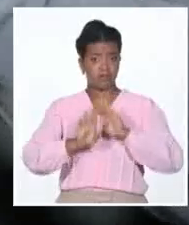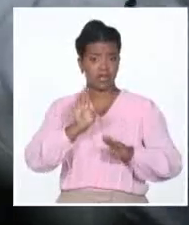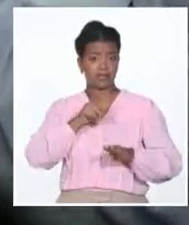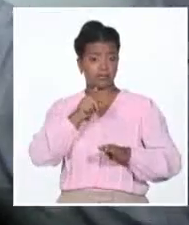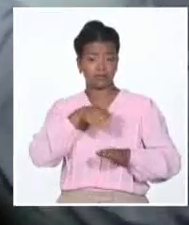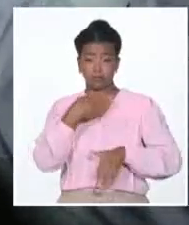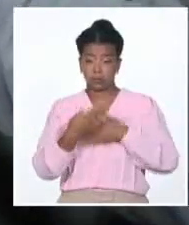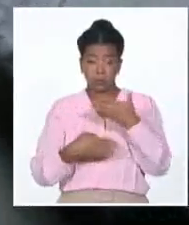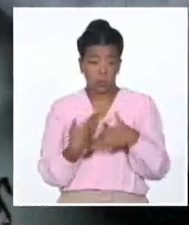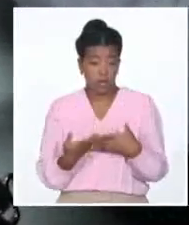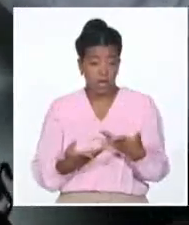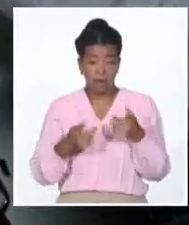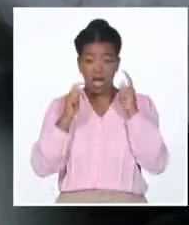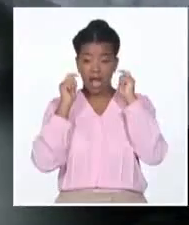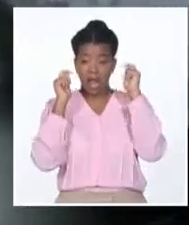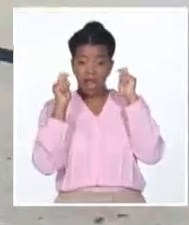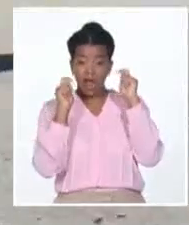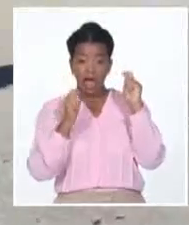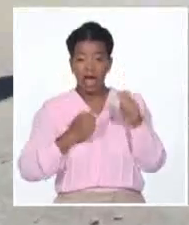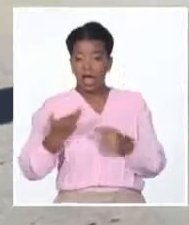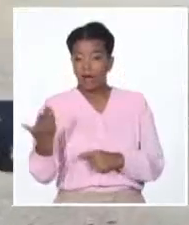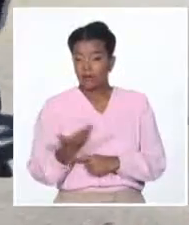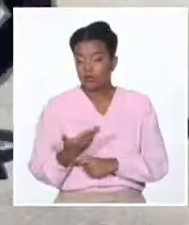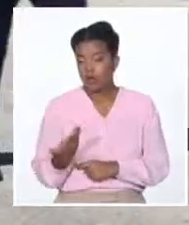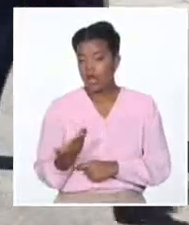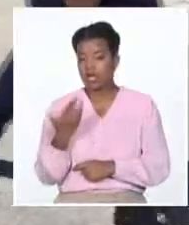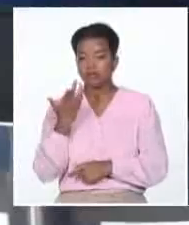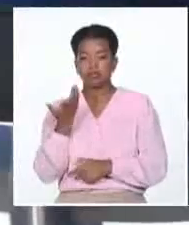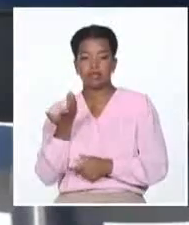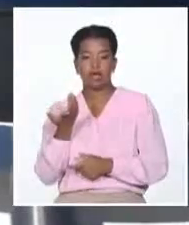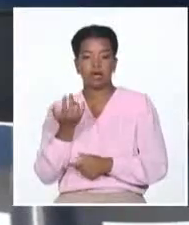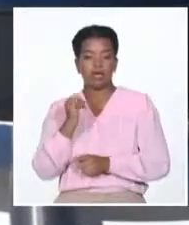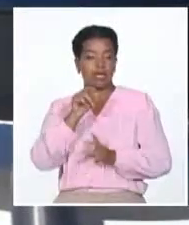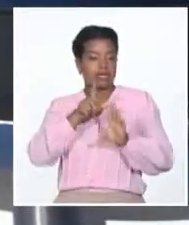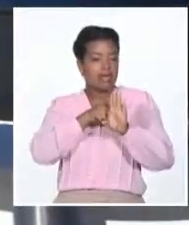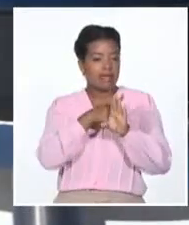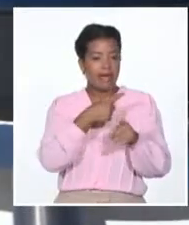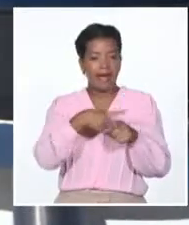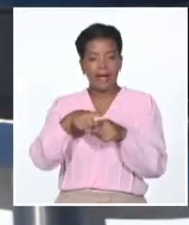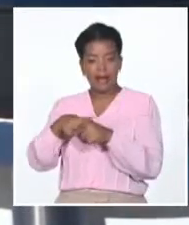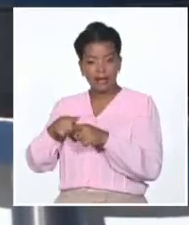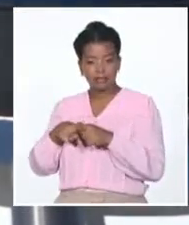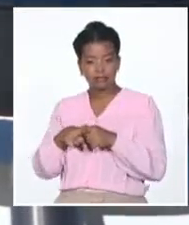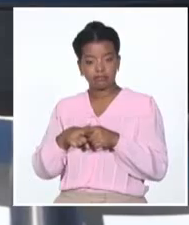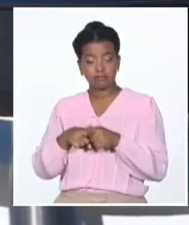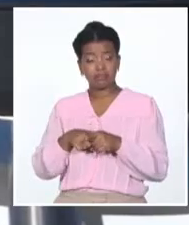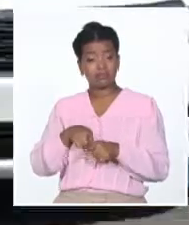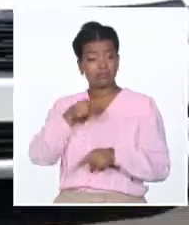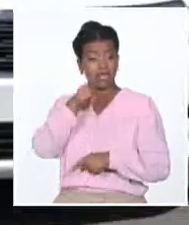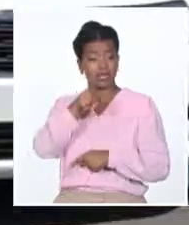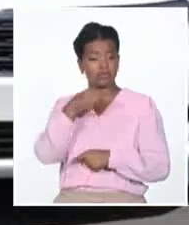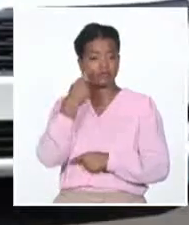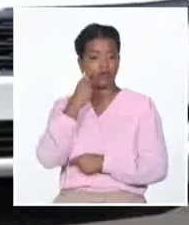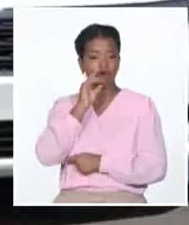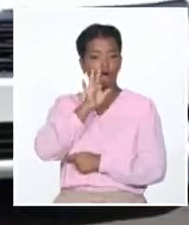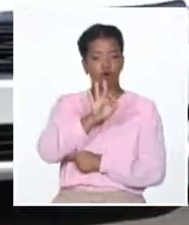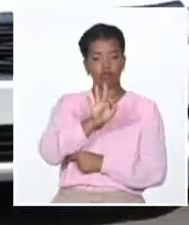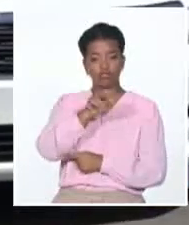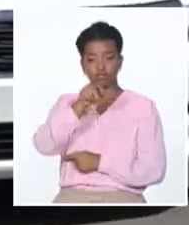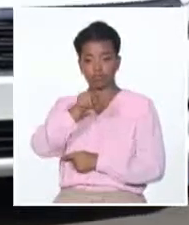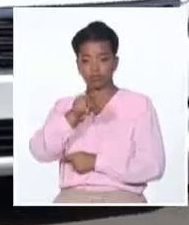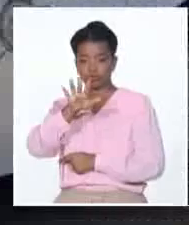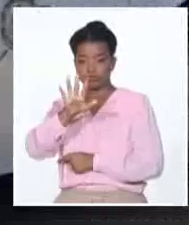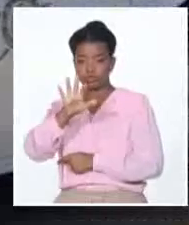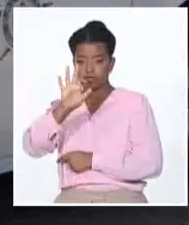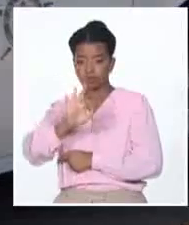son descaradamente magnificados o manipulados por sitios digitales enemigos constituyen el 8,5% del total